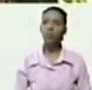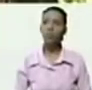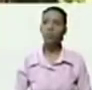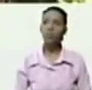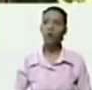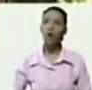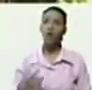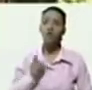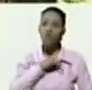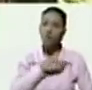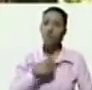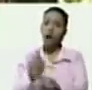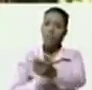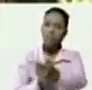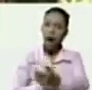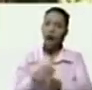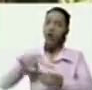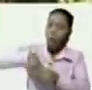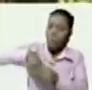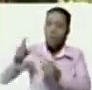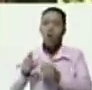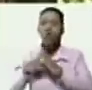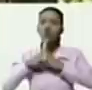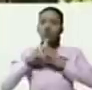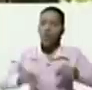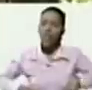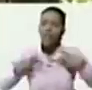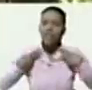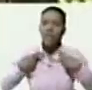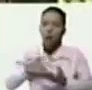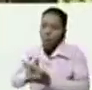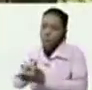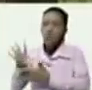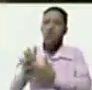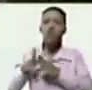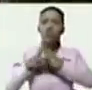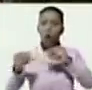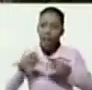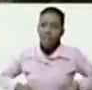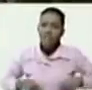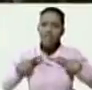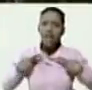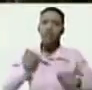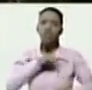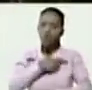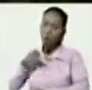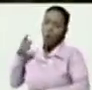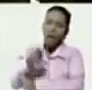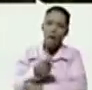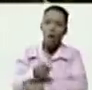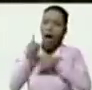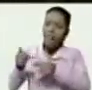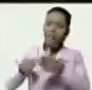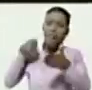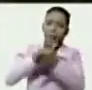Por nuestros hermanos excluidos de toda la vida, los desterrados de toda la vida, estamos obligados a dar esta